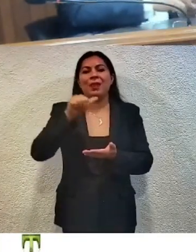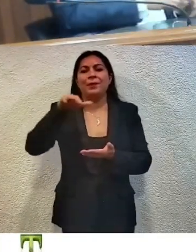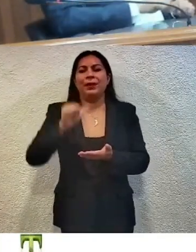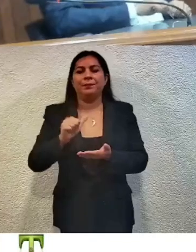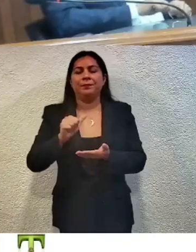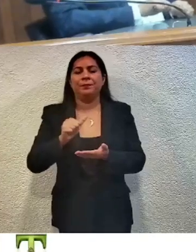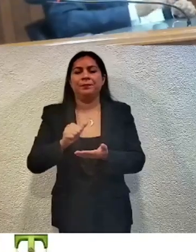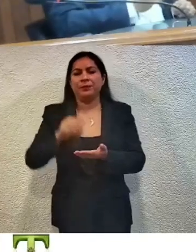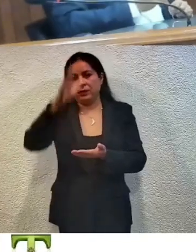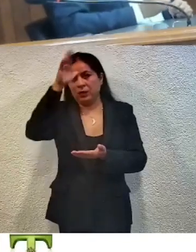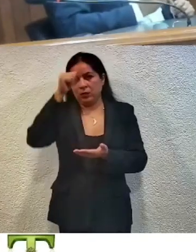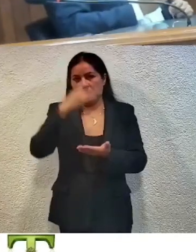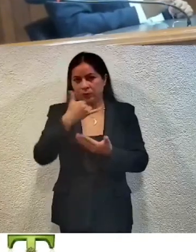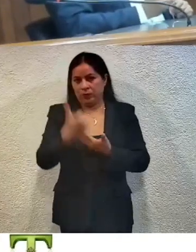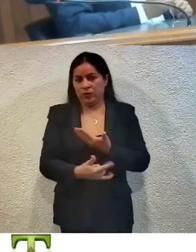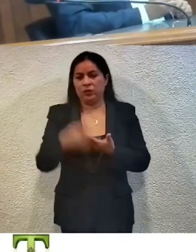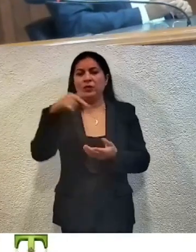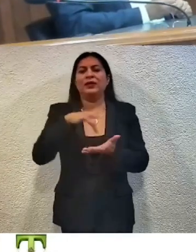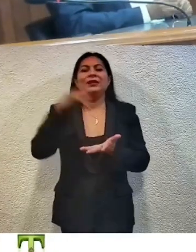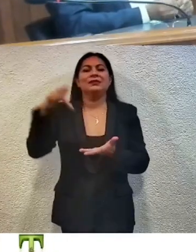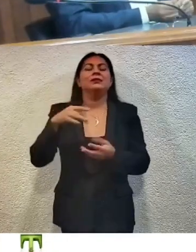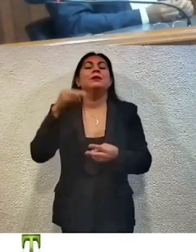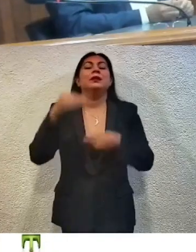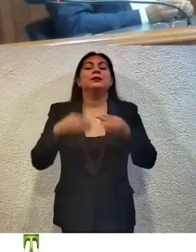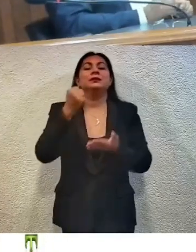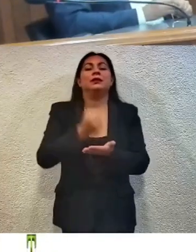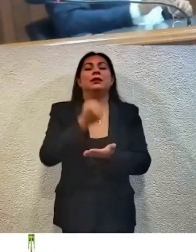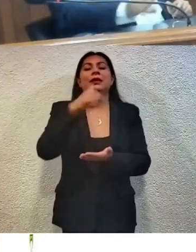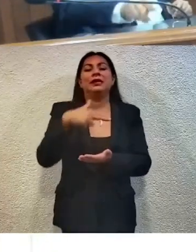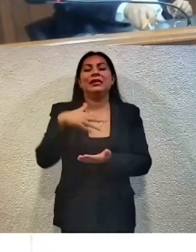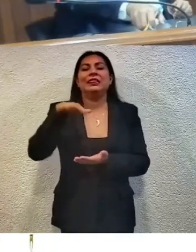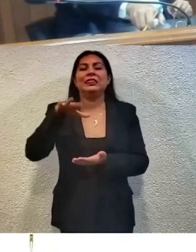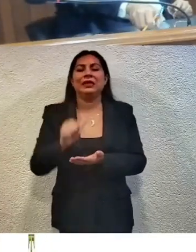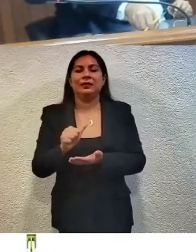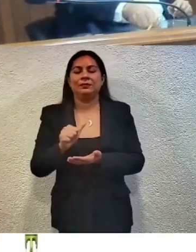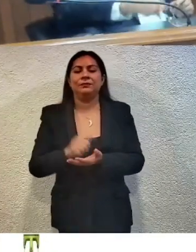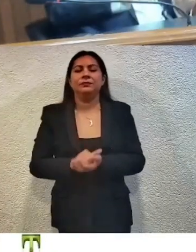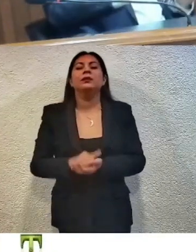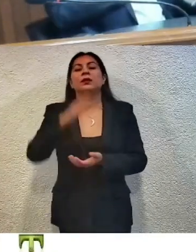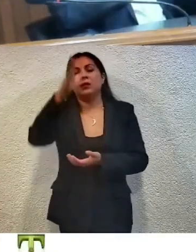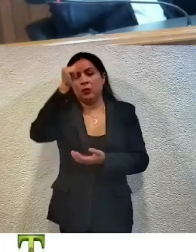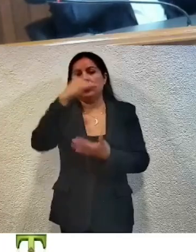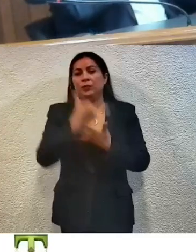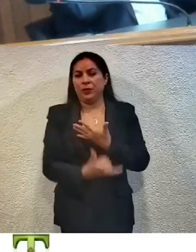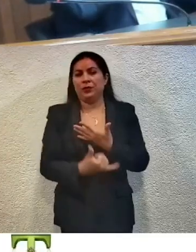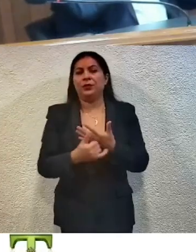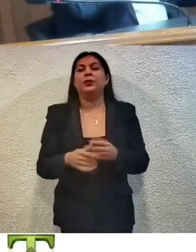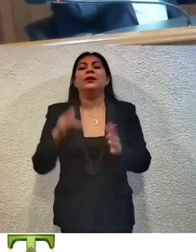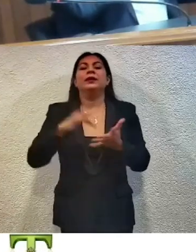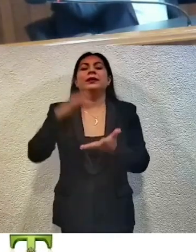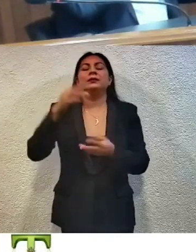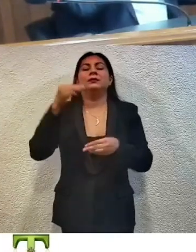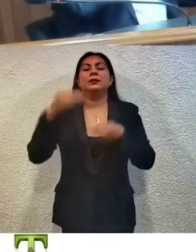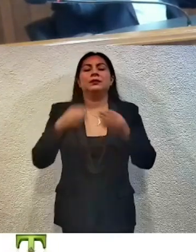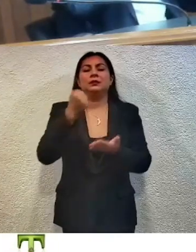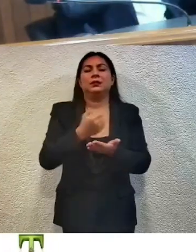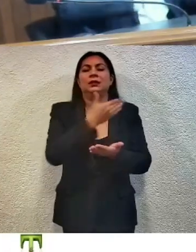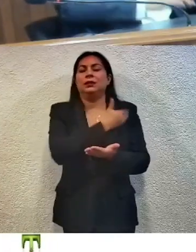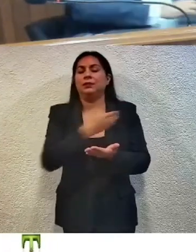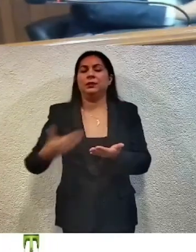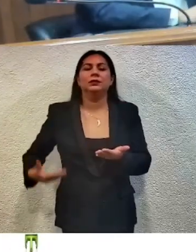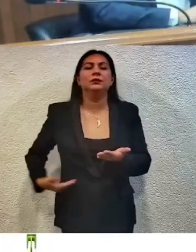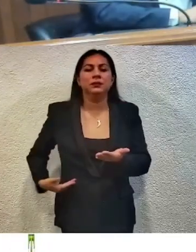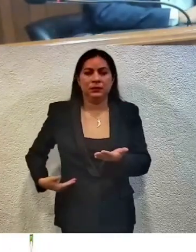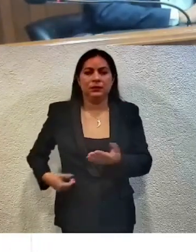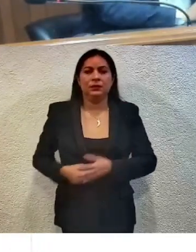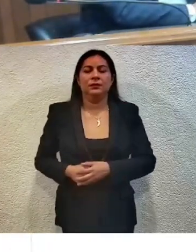Eugenio Alcaraz. A favor del proyecto. Gracias, magistrada. Magistrada Hilda Rosa Delgado Brito. A favor del proyecto. Gracias, magistrada. Magistrada ponente